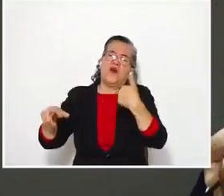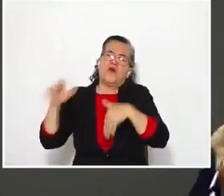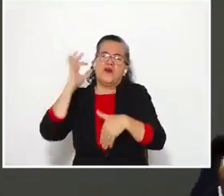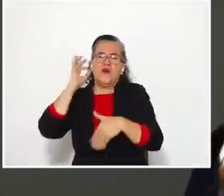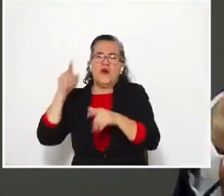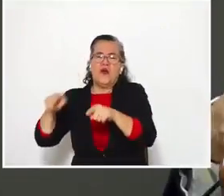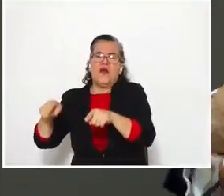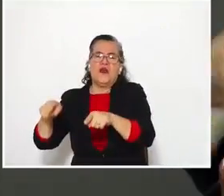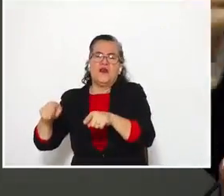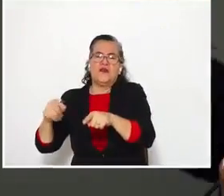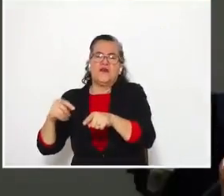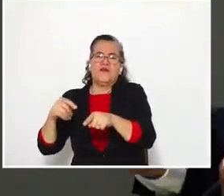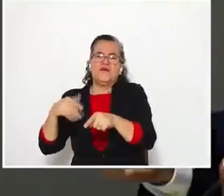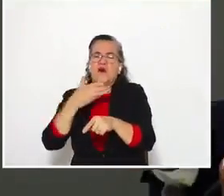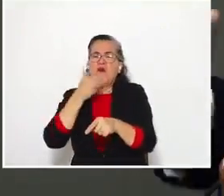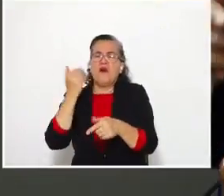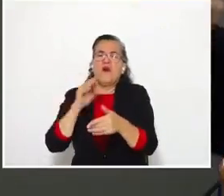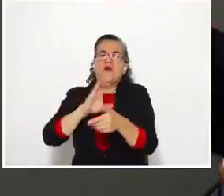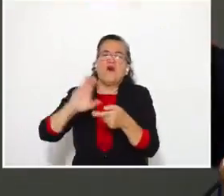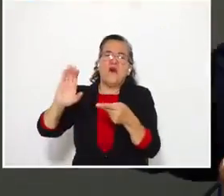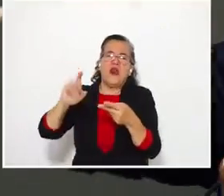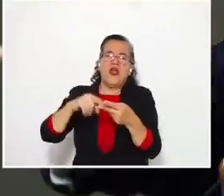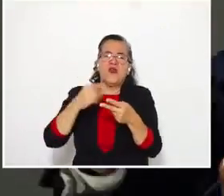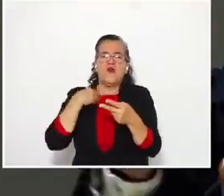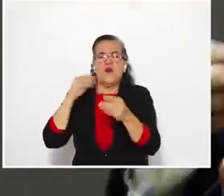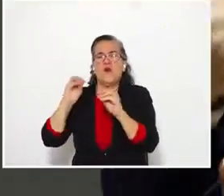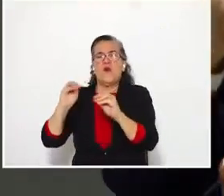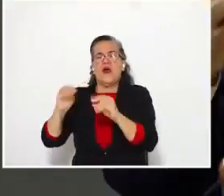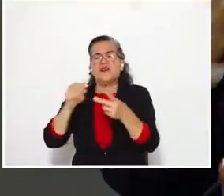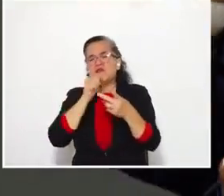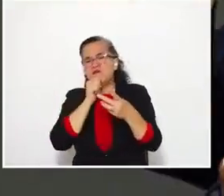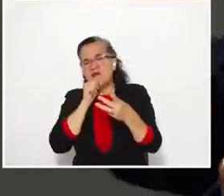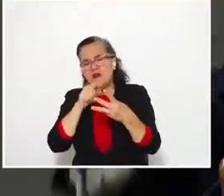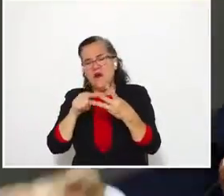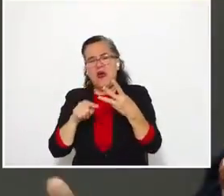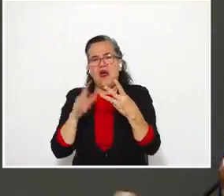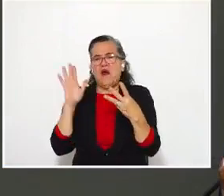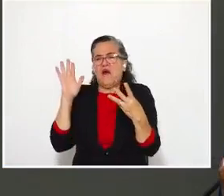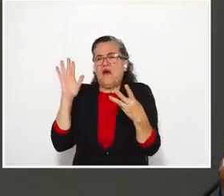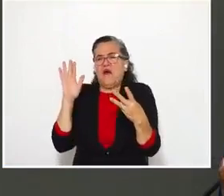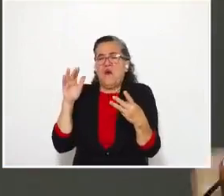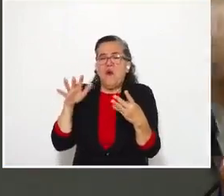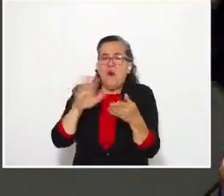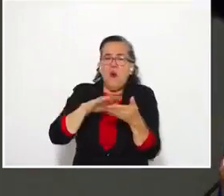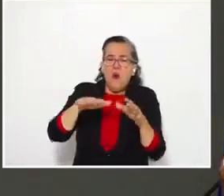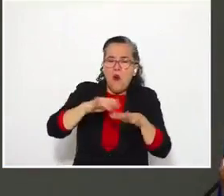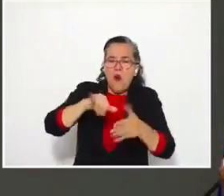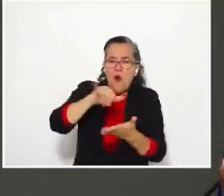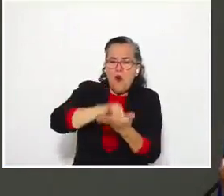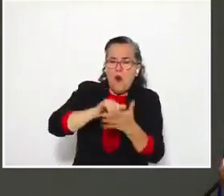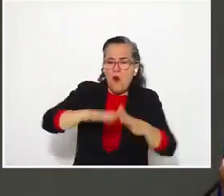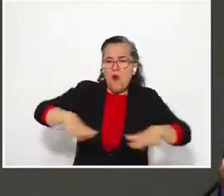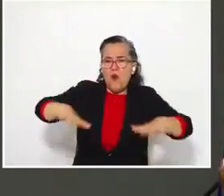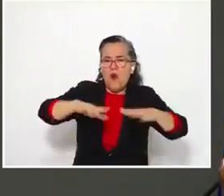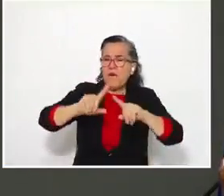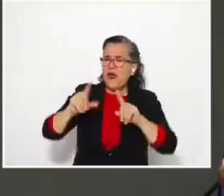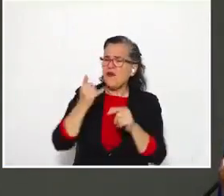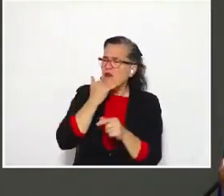mujeres de ir a un mejor colegio, un colegio más tal vez privado, un colegio urbano. Pero ¿qué pasa aquellos que